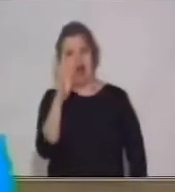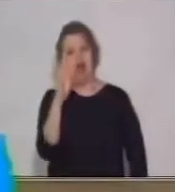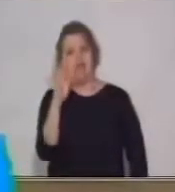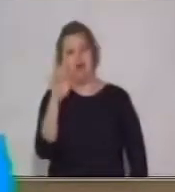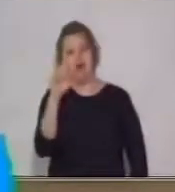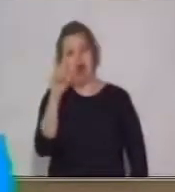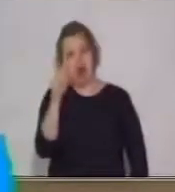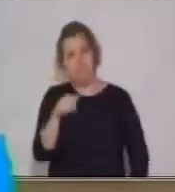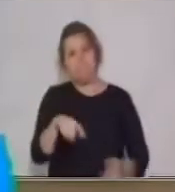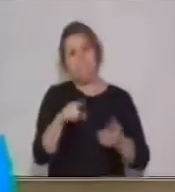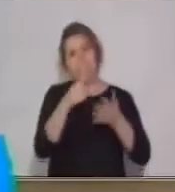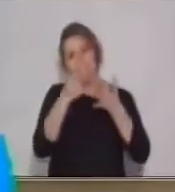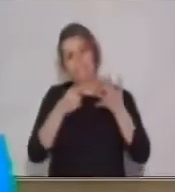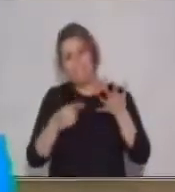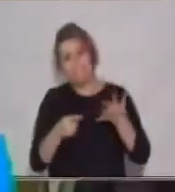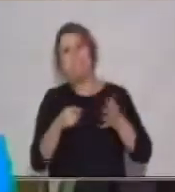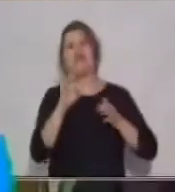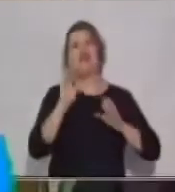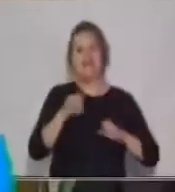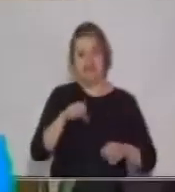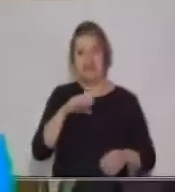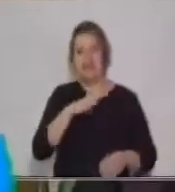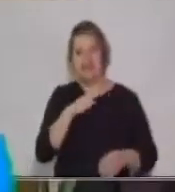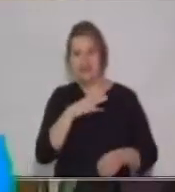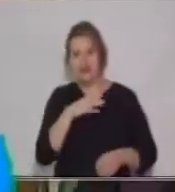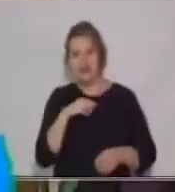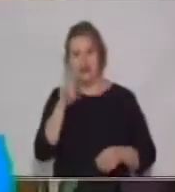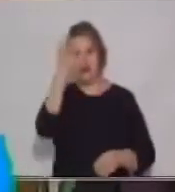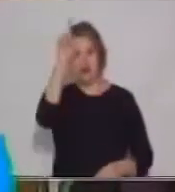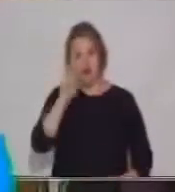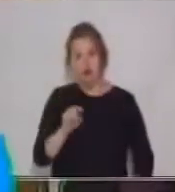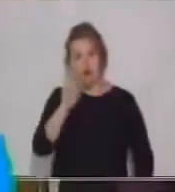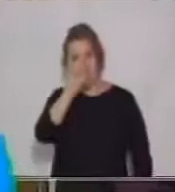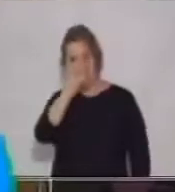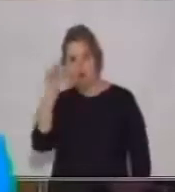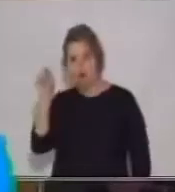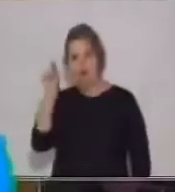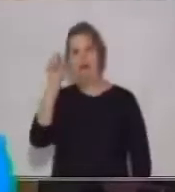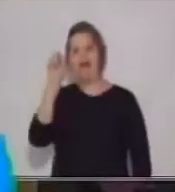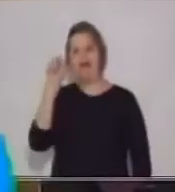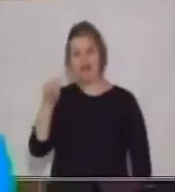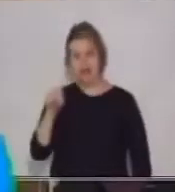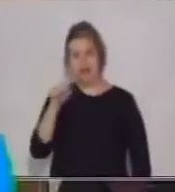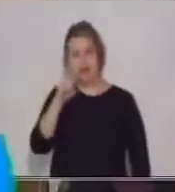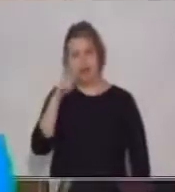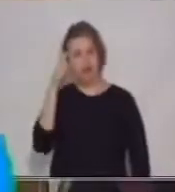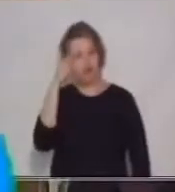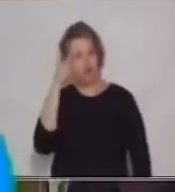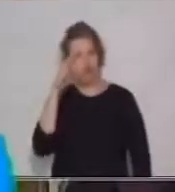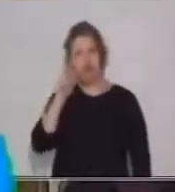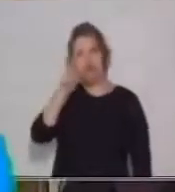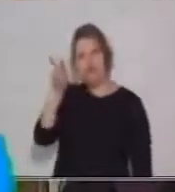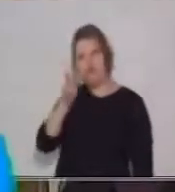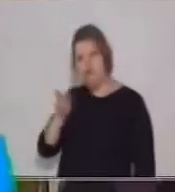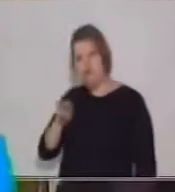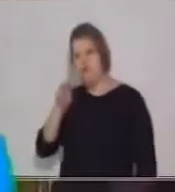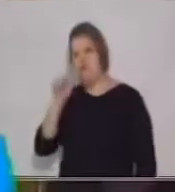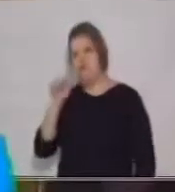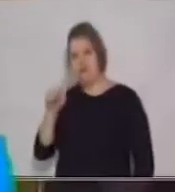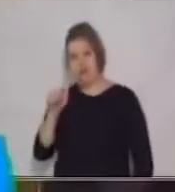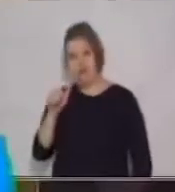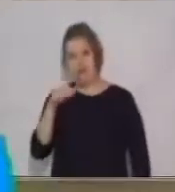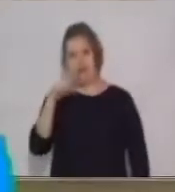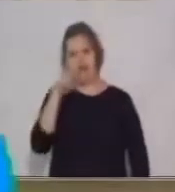nuestro plano cartesiano, lo vamos a ubicar ahí para que podamos ir en base a coordenadas,